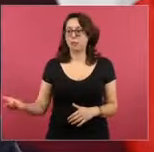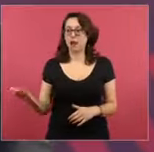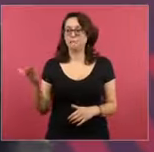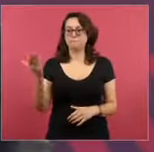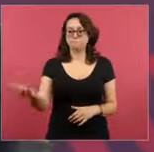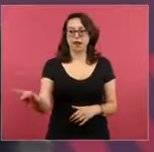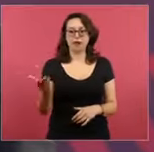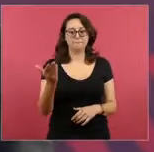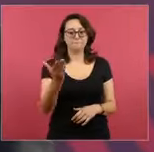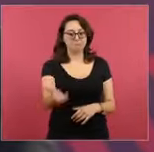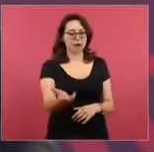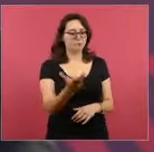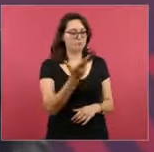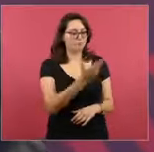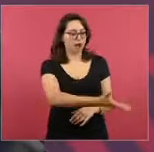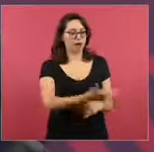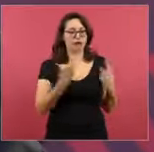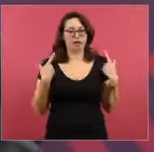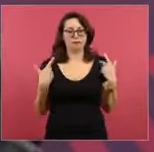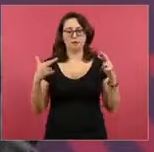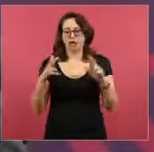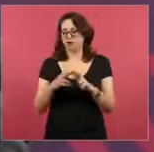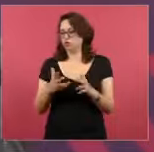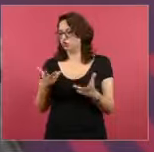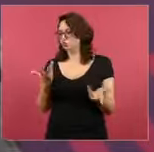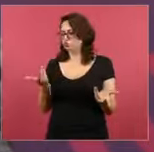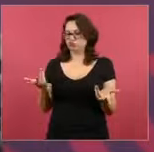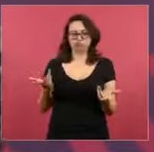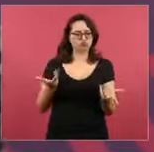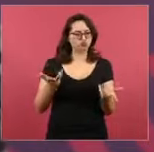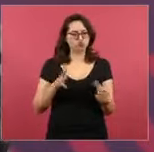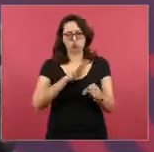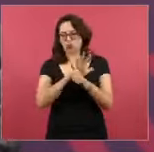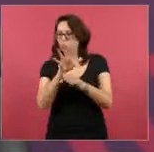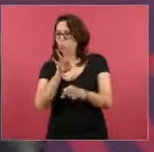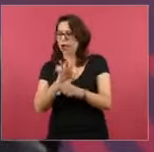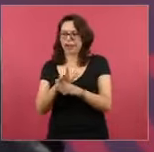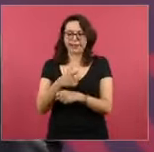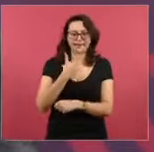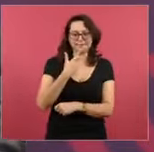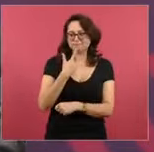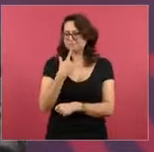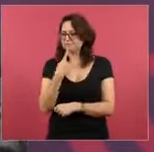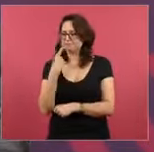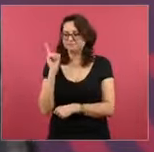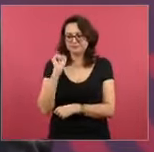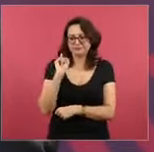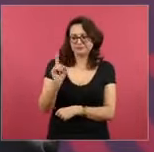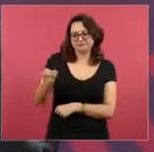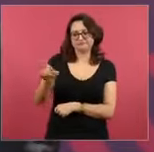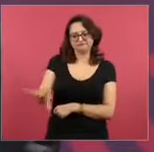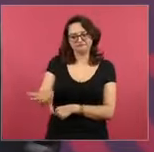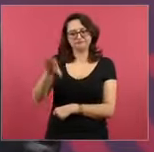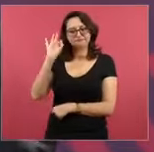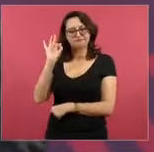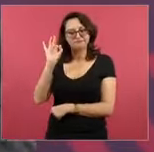que dije de que hay varios sectores que hacen la oferta, hay esta oferta y